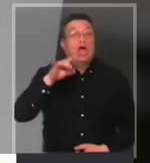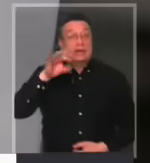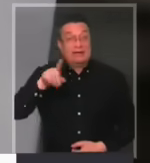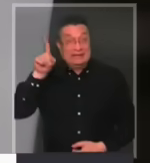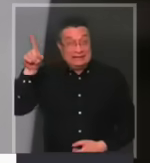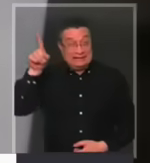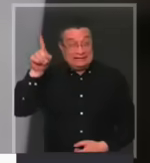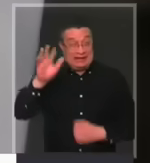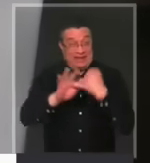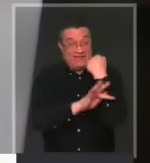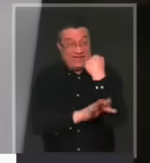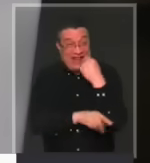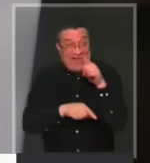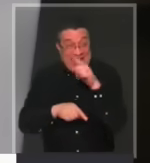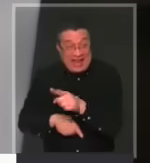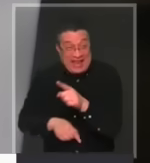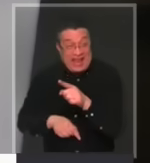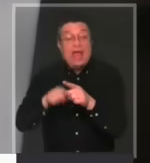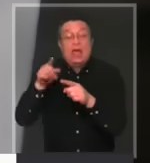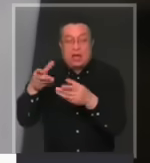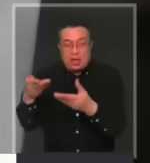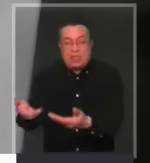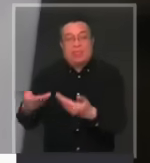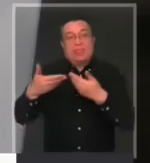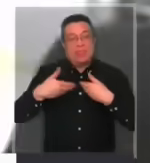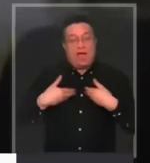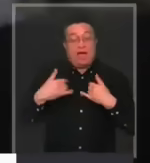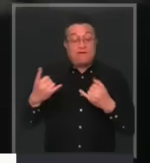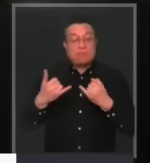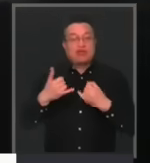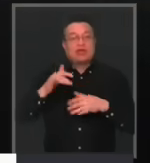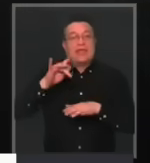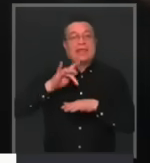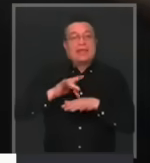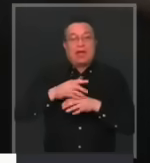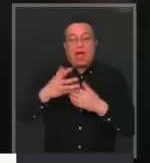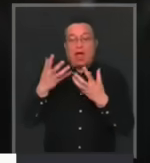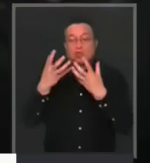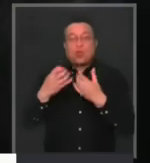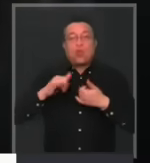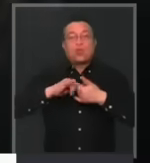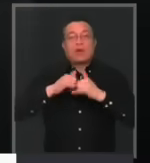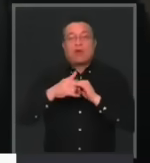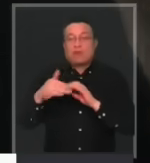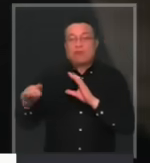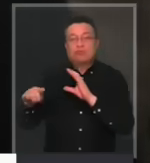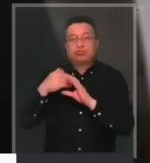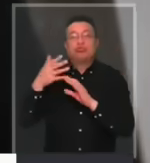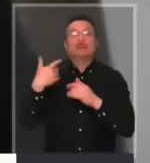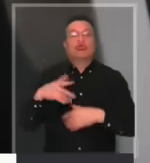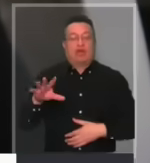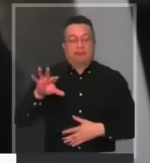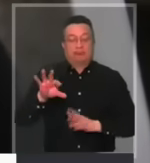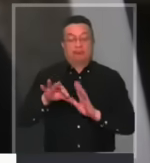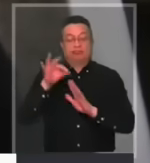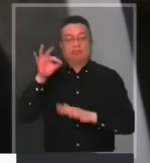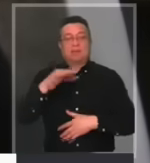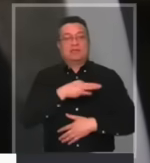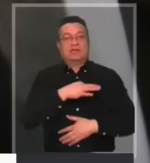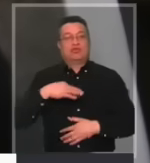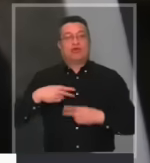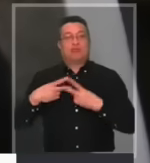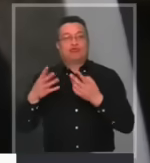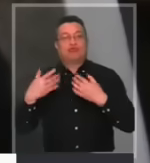regional de Aysén, Carlos Palma, le habría entregado información sensible a través de un audio de WhatsApp que ya está en poder del Ministerio Público a Luis